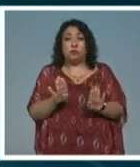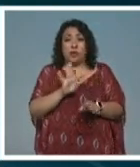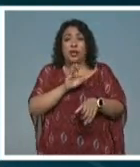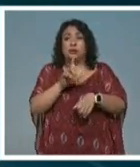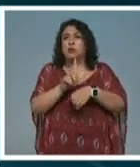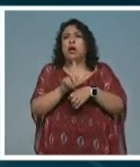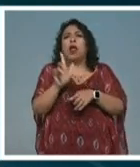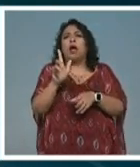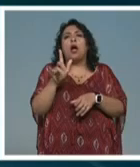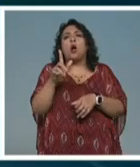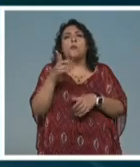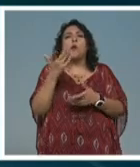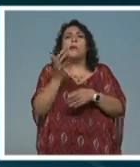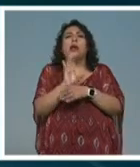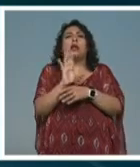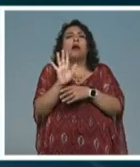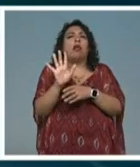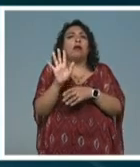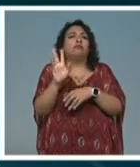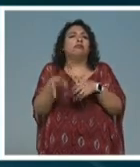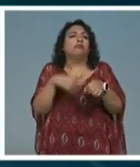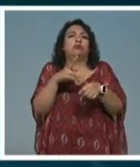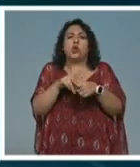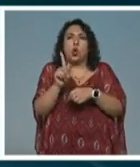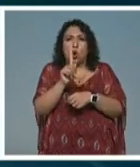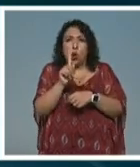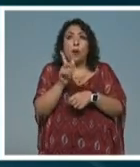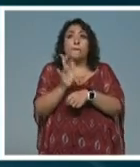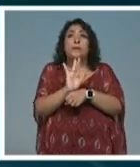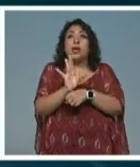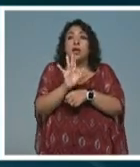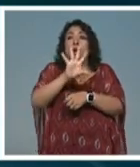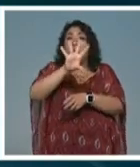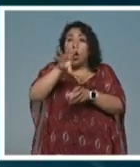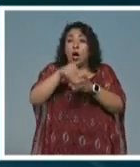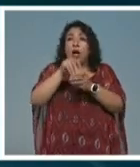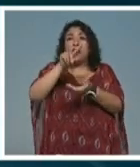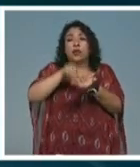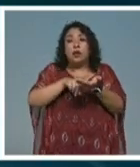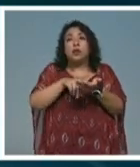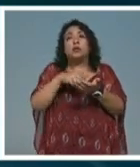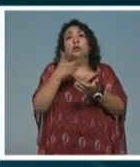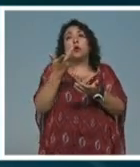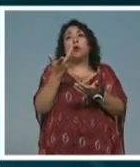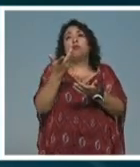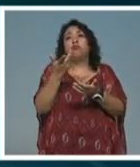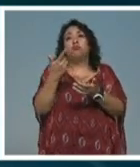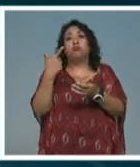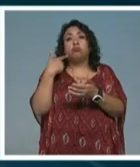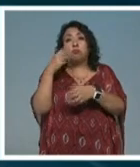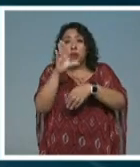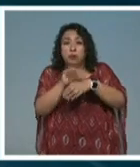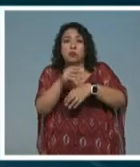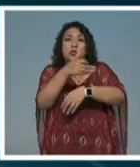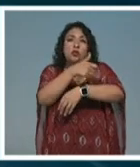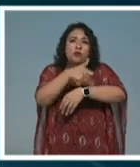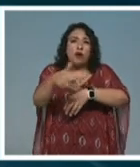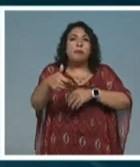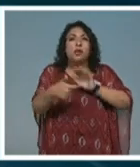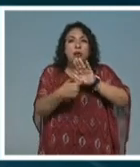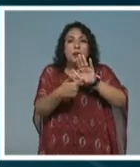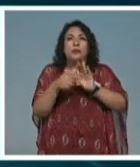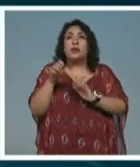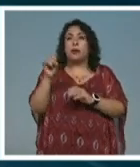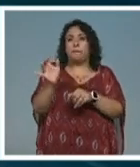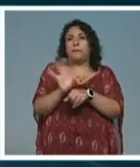porque no es cualquier película, sino una película, digamos, que tiene todas las credenciales de la familia, de sus allegados. Pues sí, es